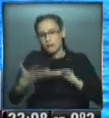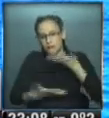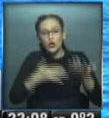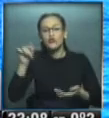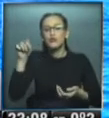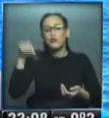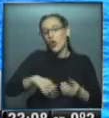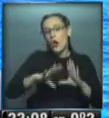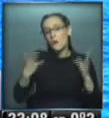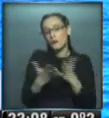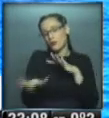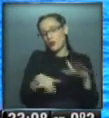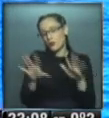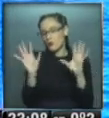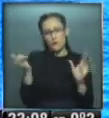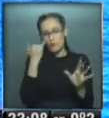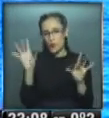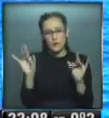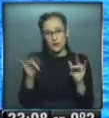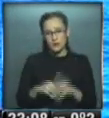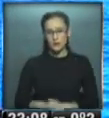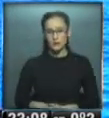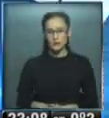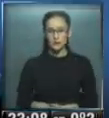en el mundo. Yo creo...